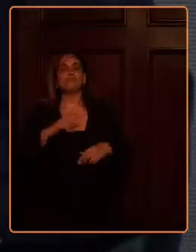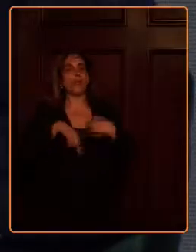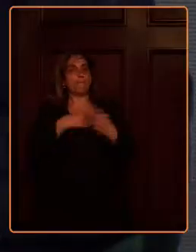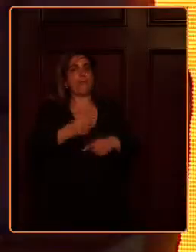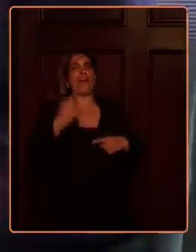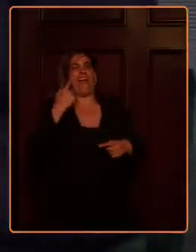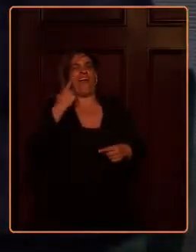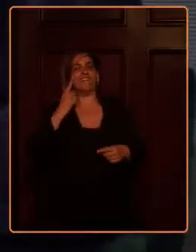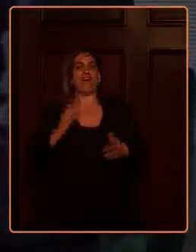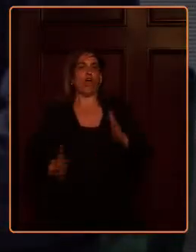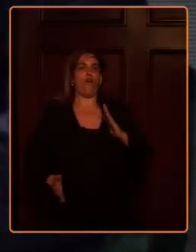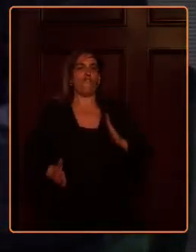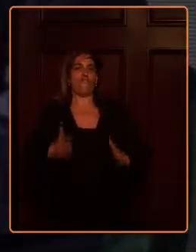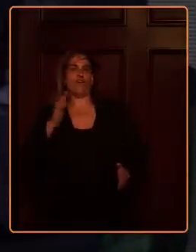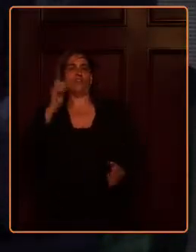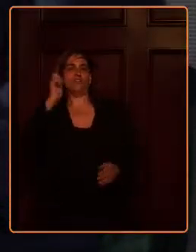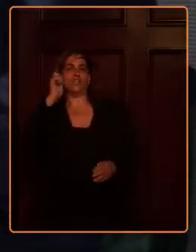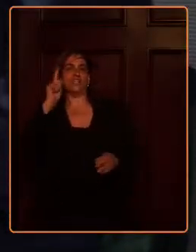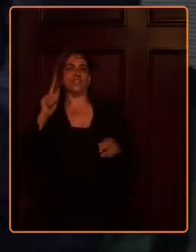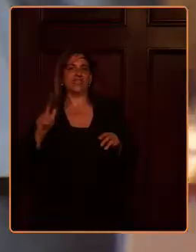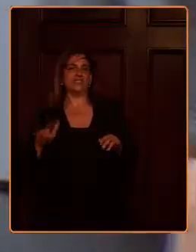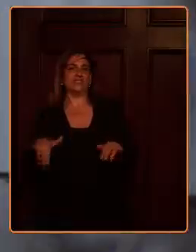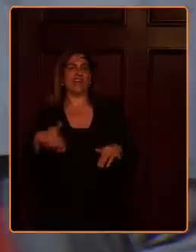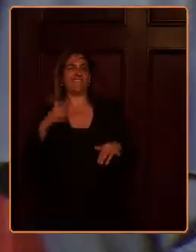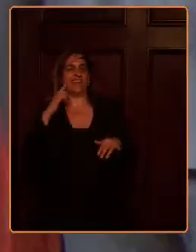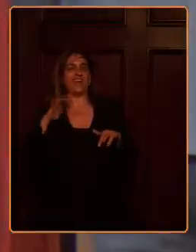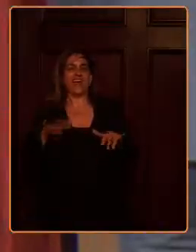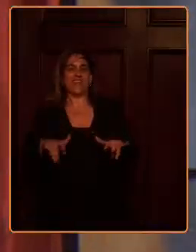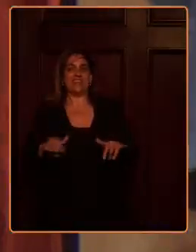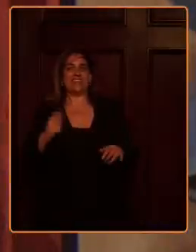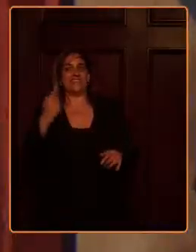a hacer un robot con inteligencia artificial.